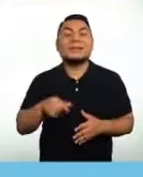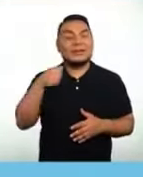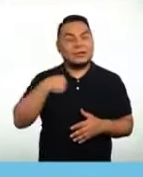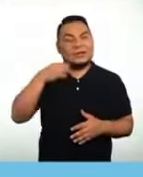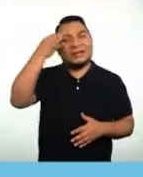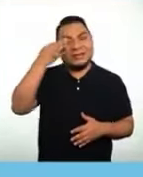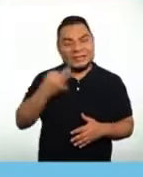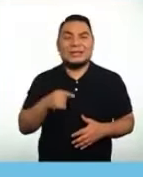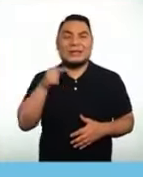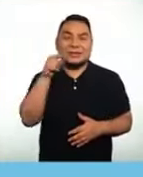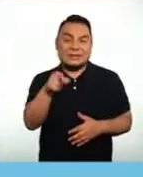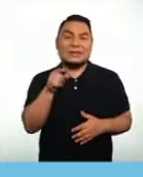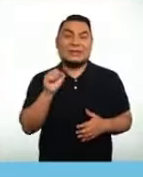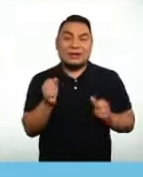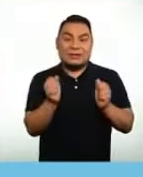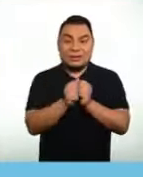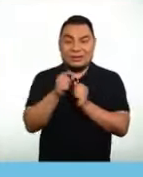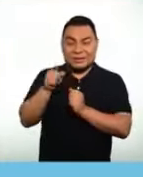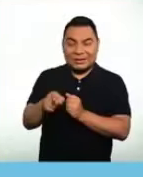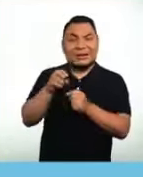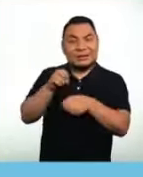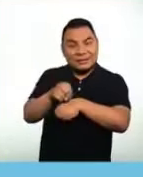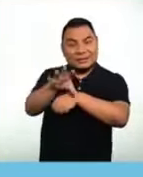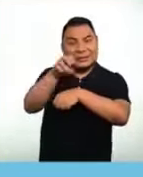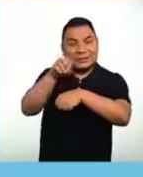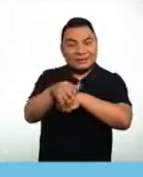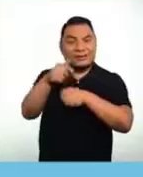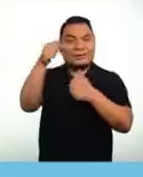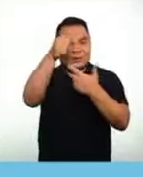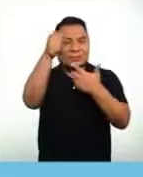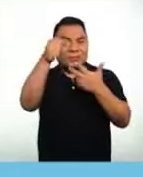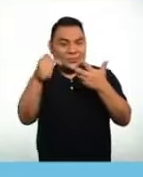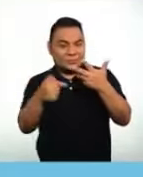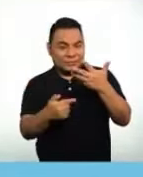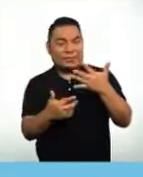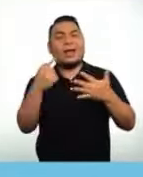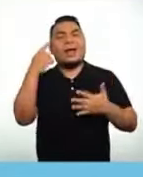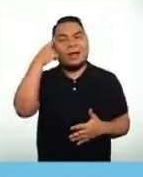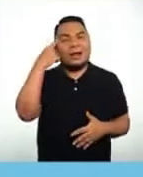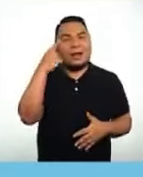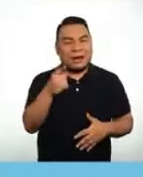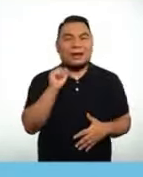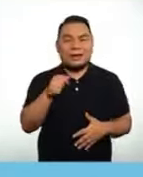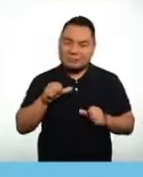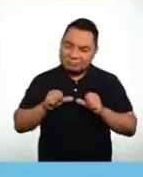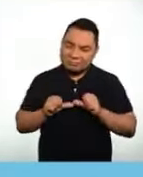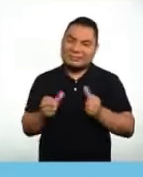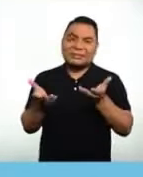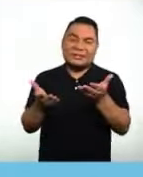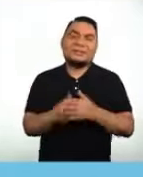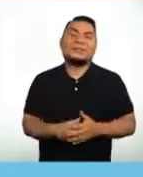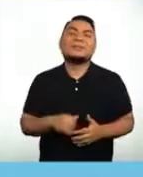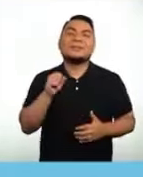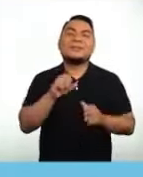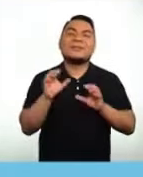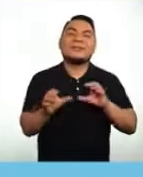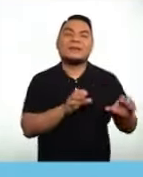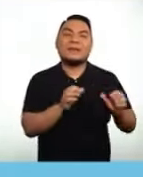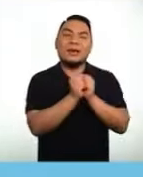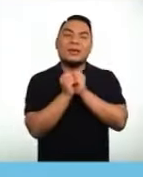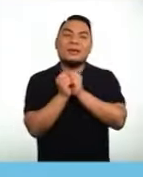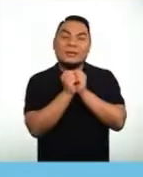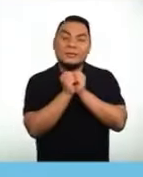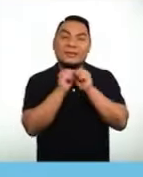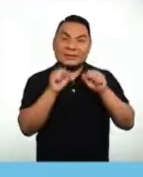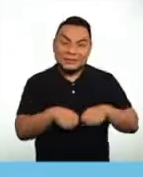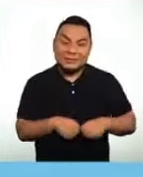niño. Estoy segura de que con estas recomendaciones no hay nada que les detenga. ¿Vamos